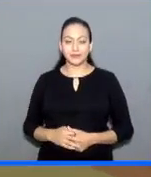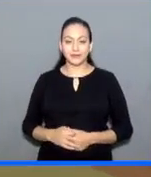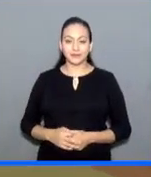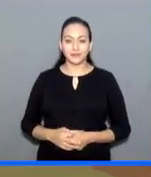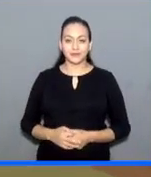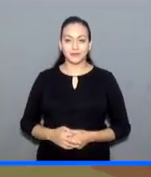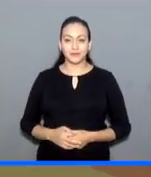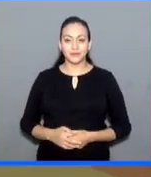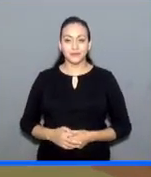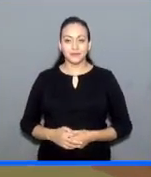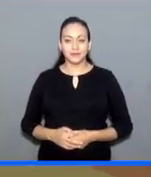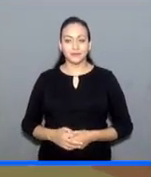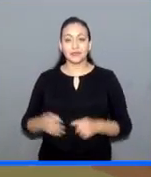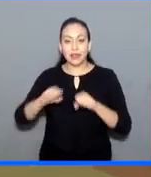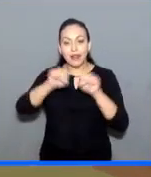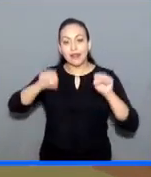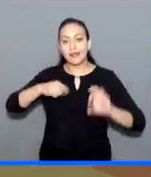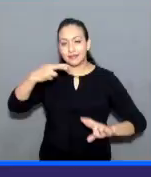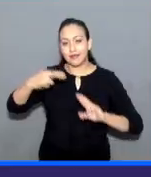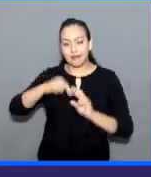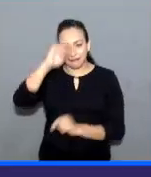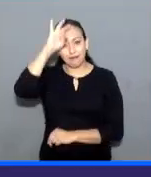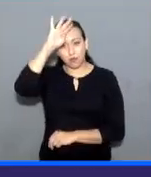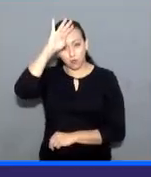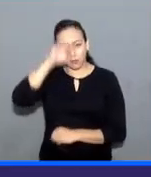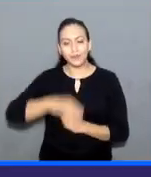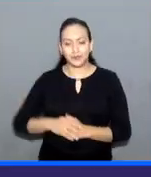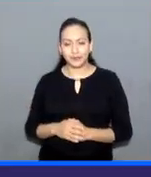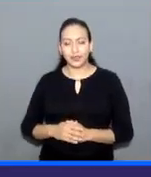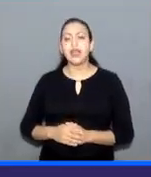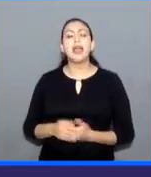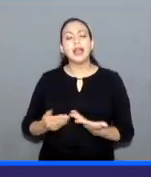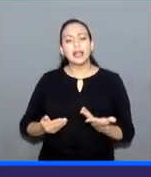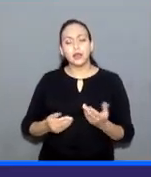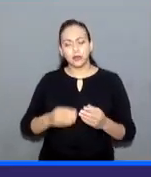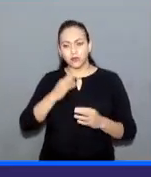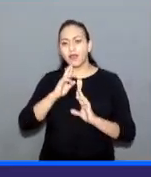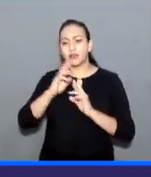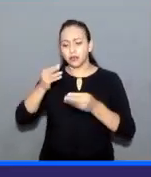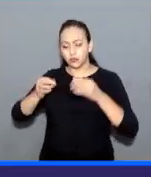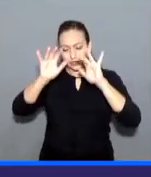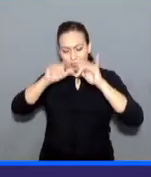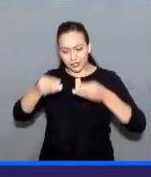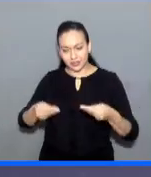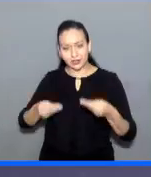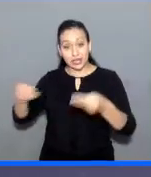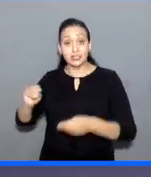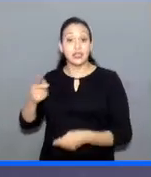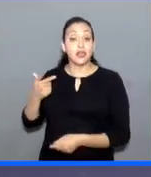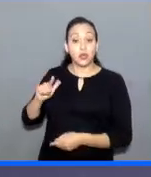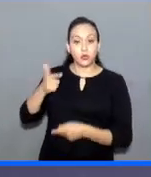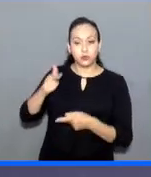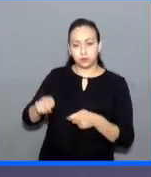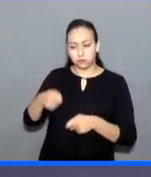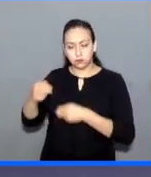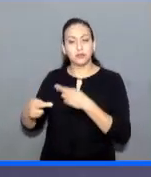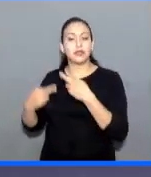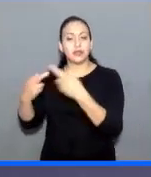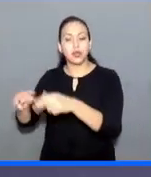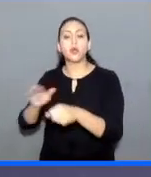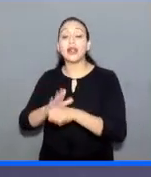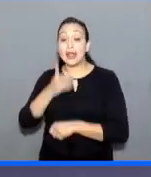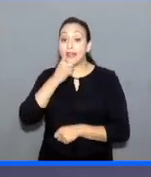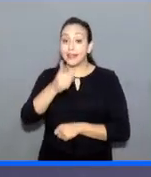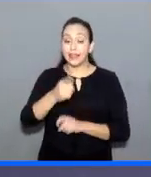La Sala Regional Monterrey revocó un acuerdo plenario del Tribunal Electoral de Guanajuato con el que se declaró incompetente